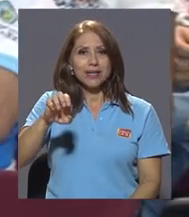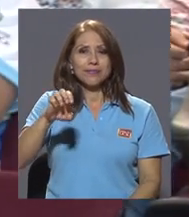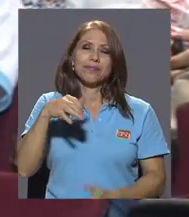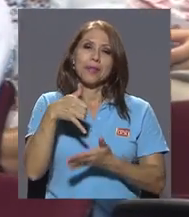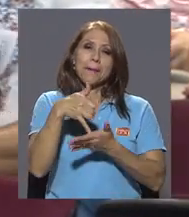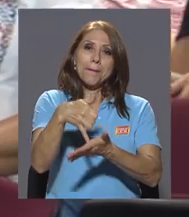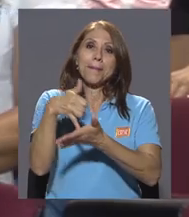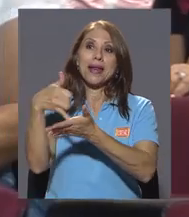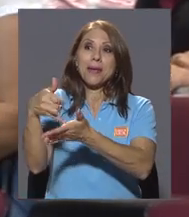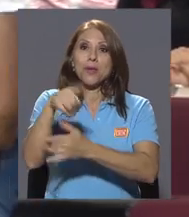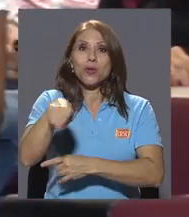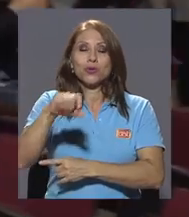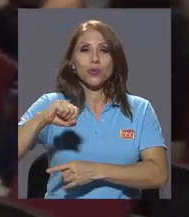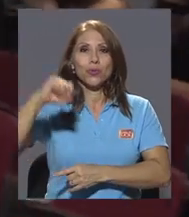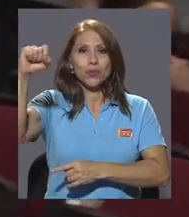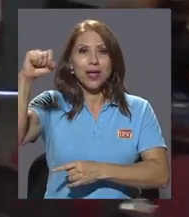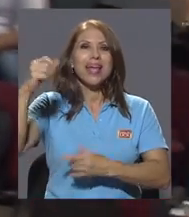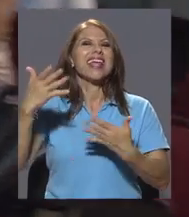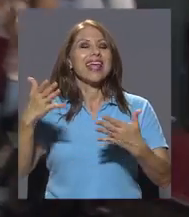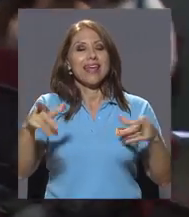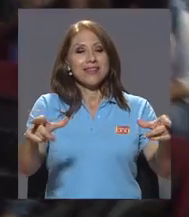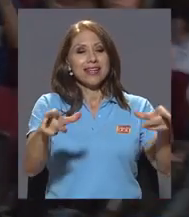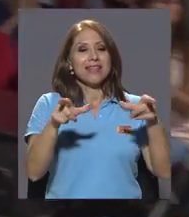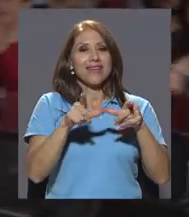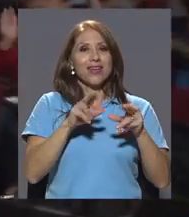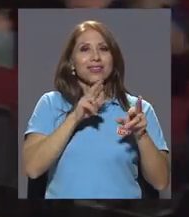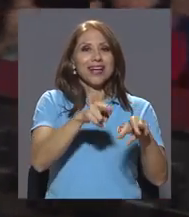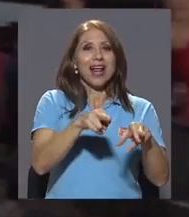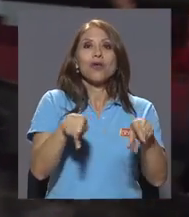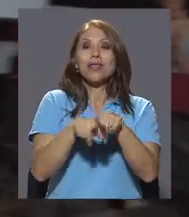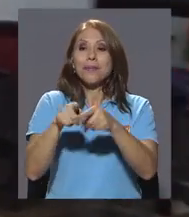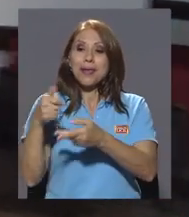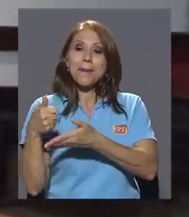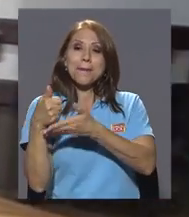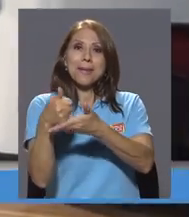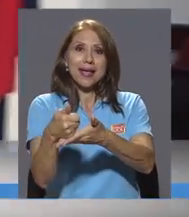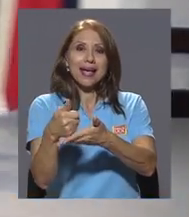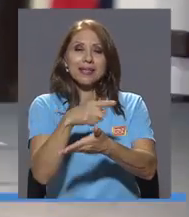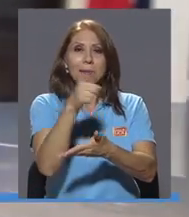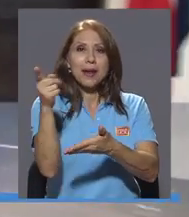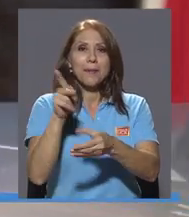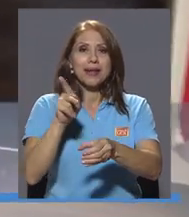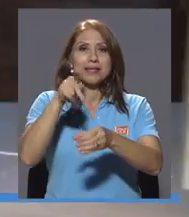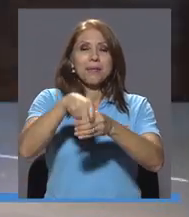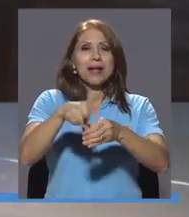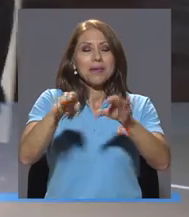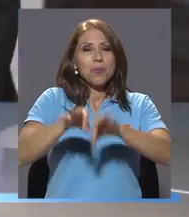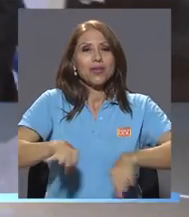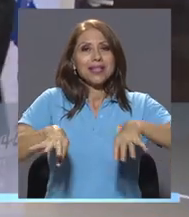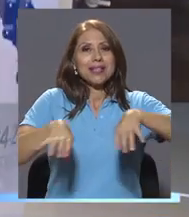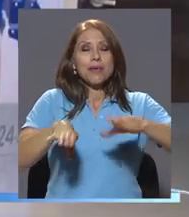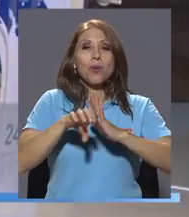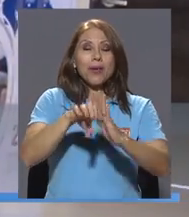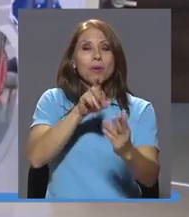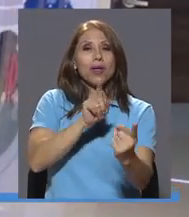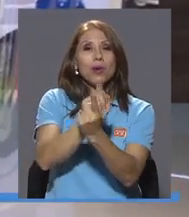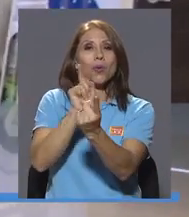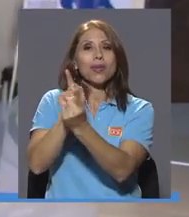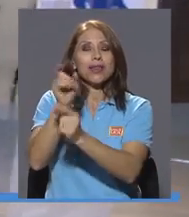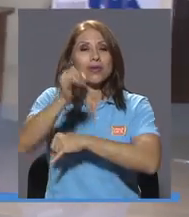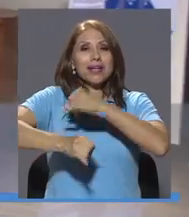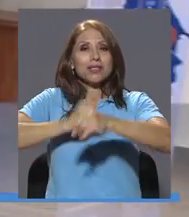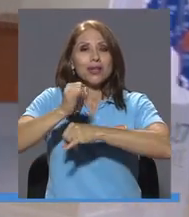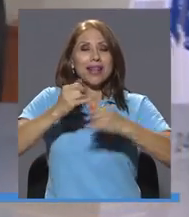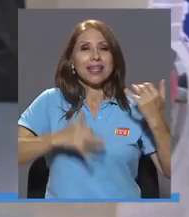los ganadores fueron certificados de regalo y becas para participar en importantes actividades como el Encuentro Internacional de Guitarra de Panamá